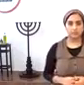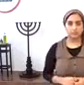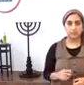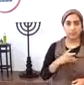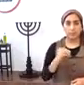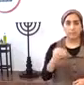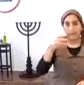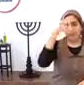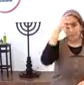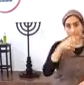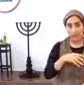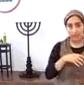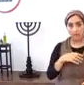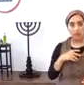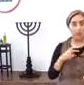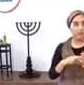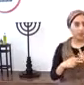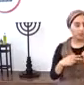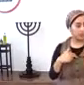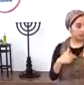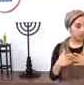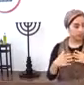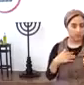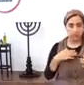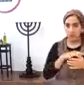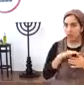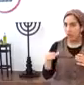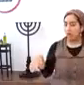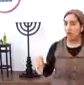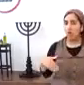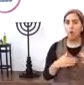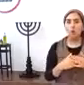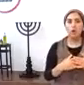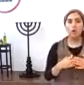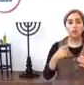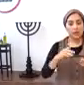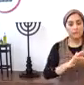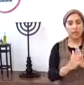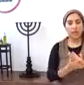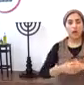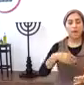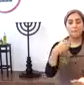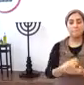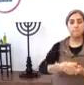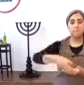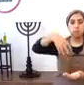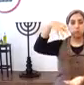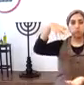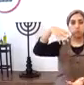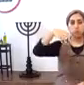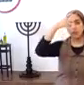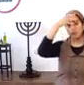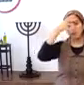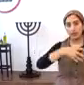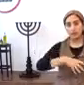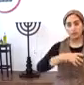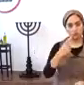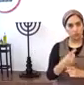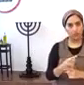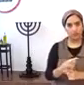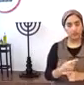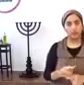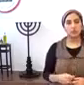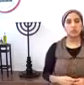Y el varón quiere decir a pesar de todo él se enriqueció. Y fue un varón